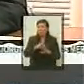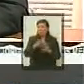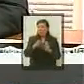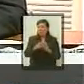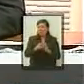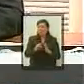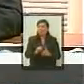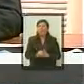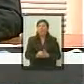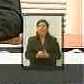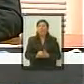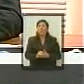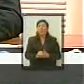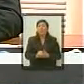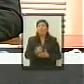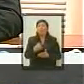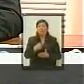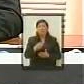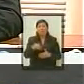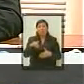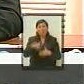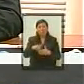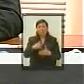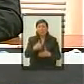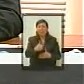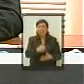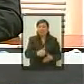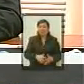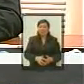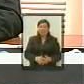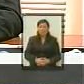charito saeta y vamos a ir a la